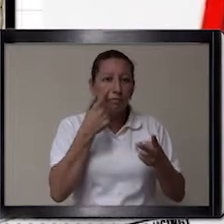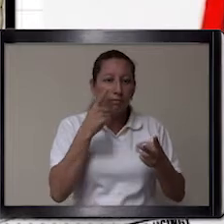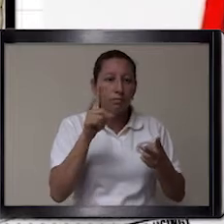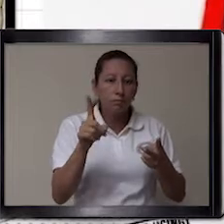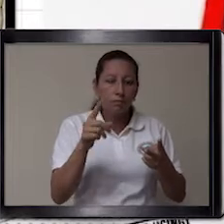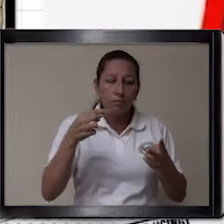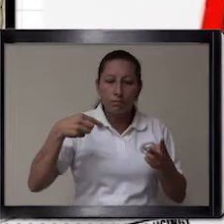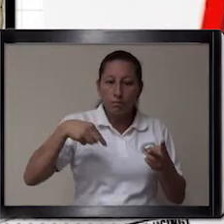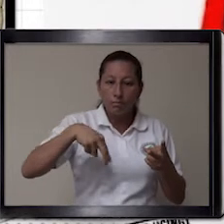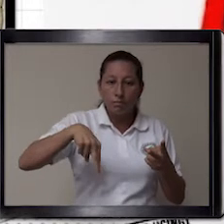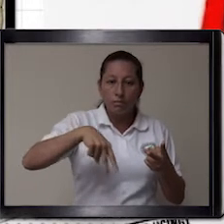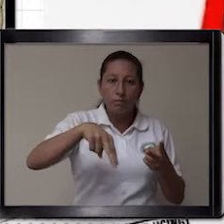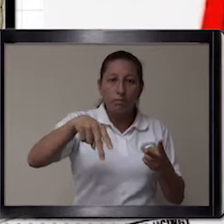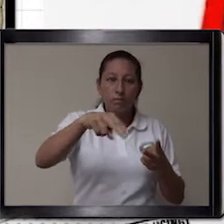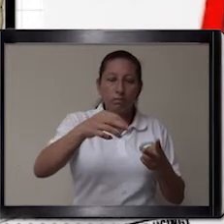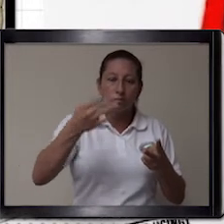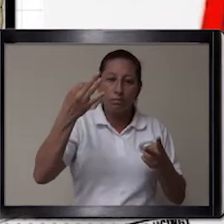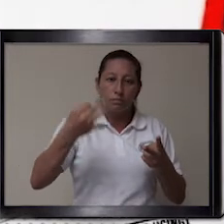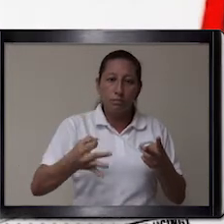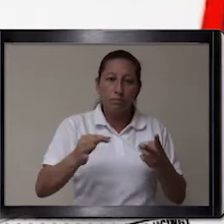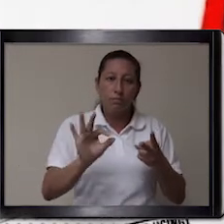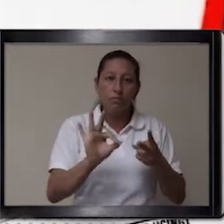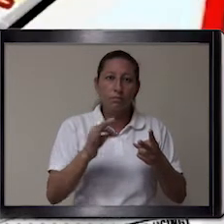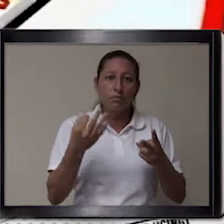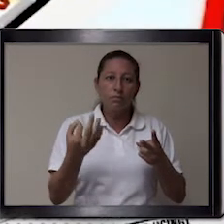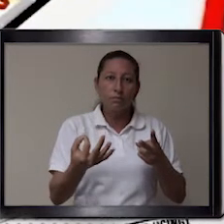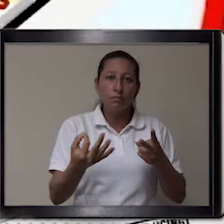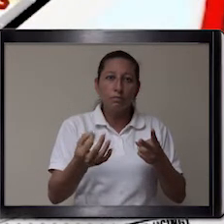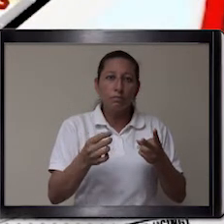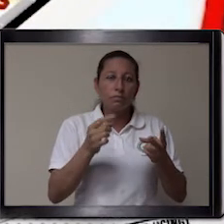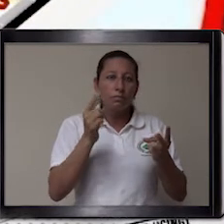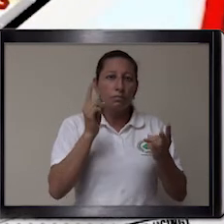Identifiquemos rutas de evacuación y refugios para toda la familia.